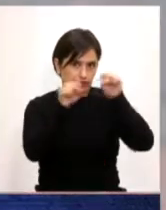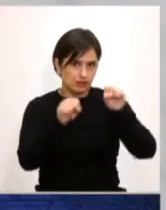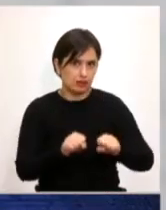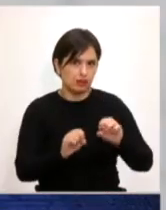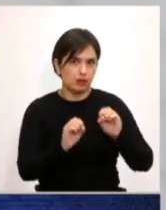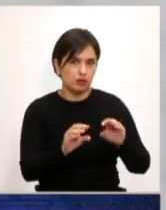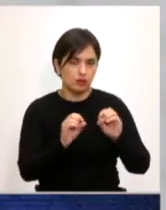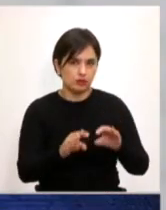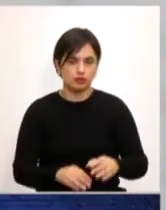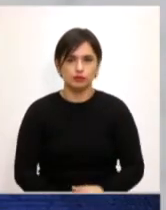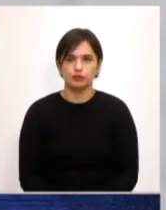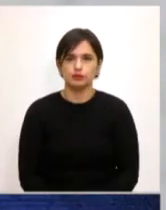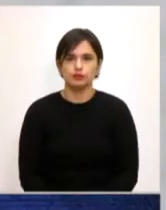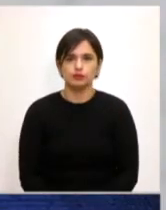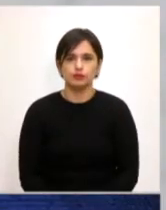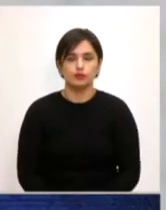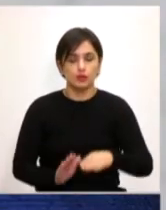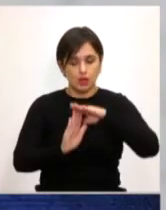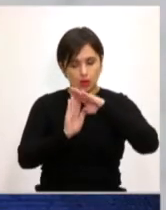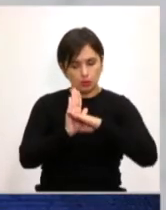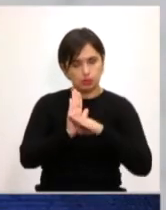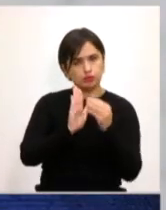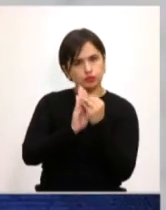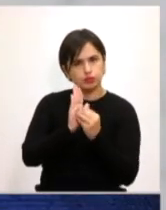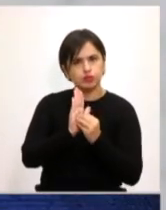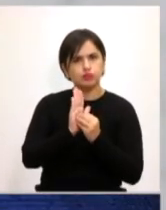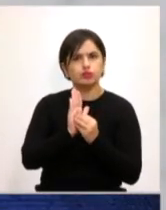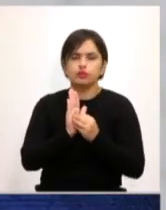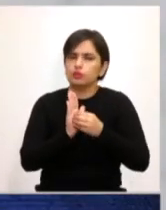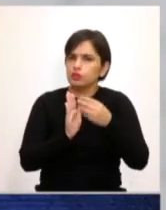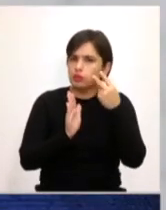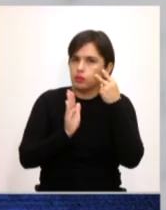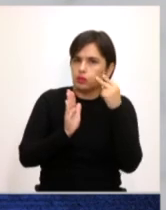educativo. Este protocolo incluye medidas para abordar